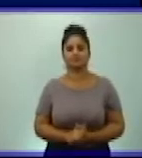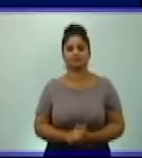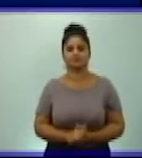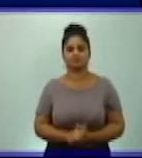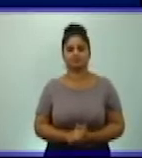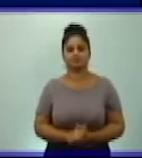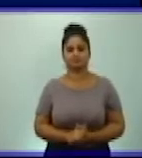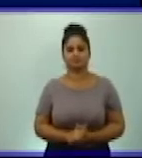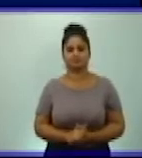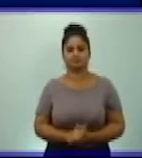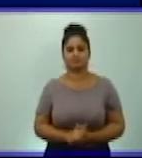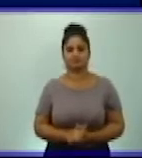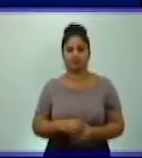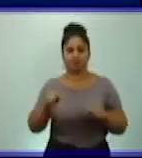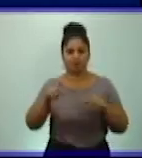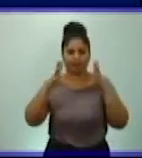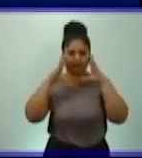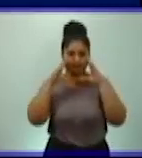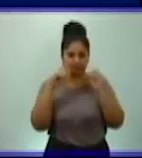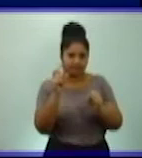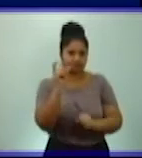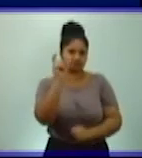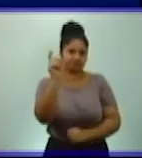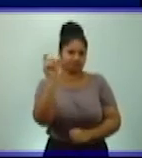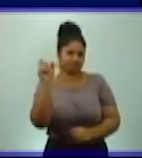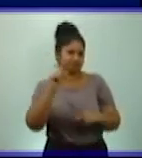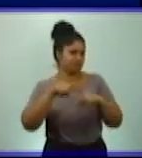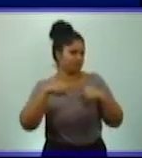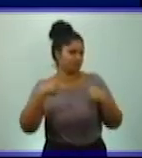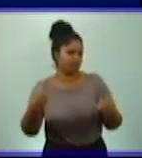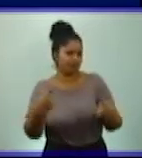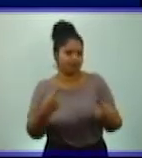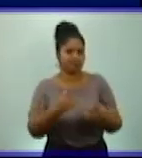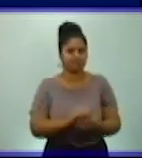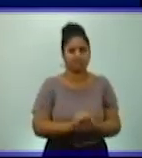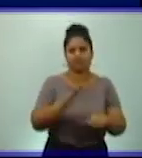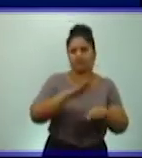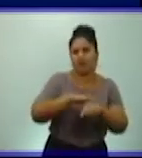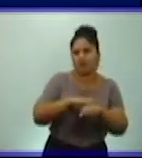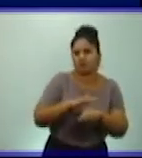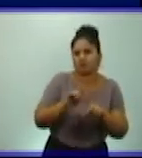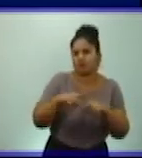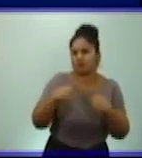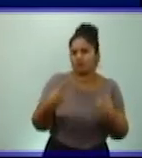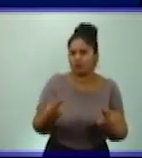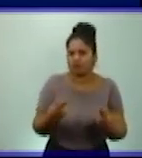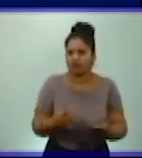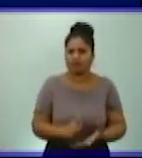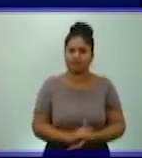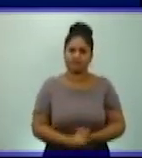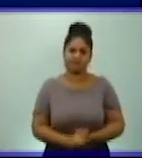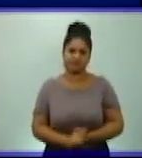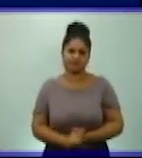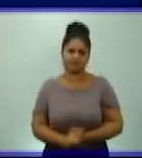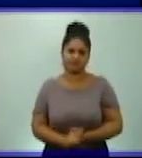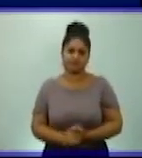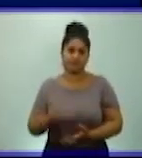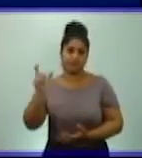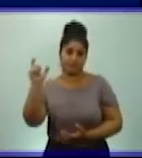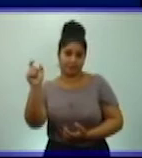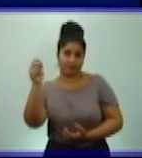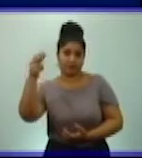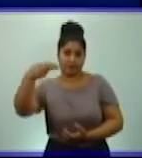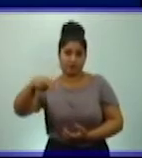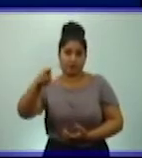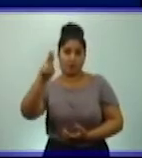verla por partes. En primer lugar, ¿por qué yo sé que hay una causa? Por el empleo de la conjunción pues, correctamente. La conjunción pues